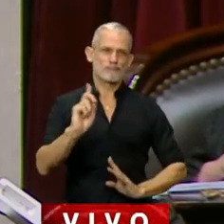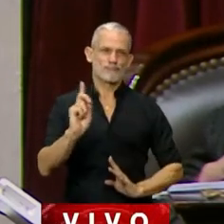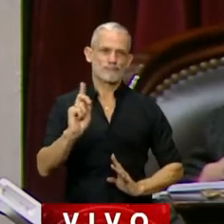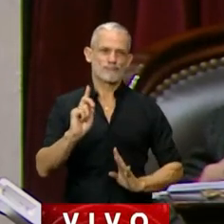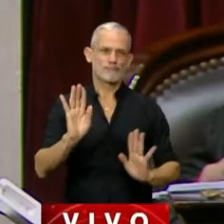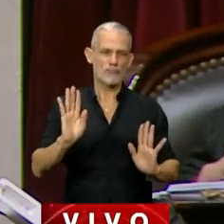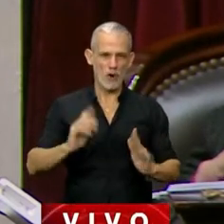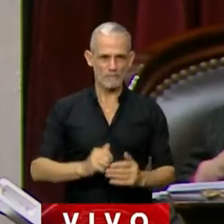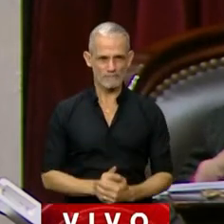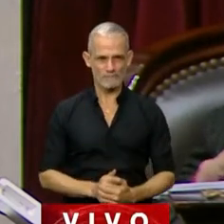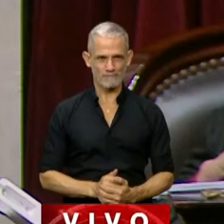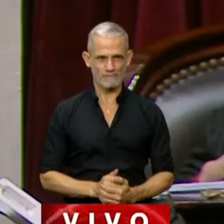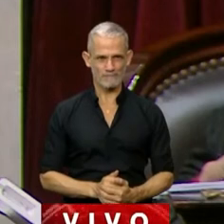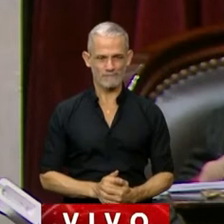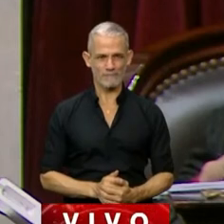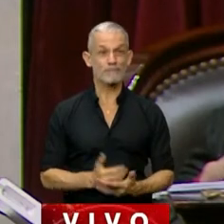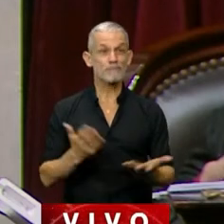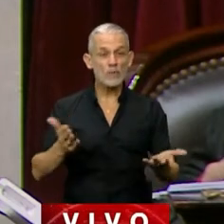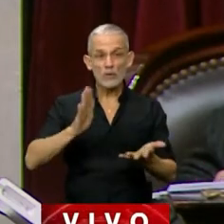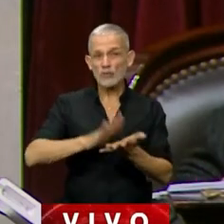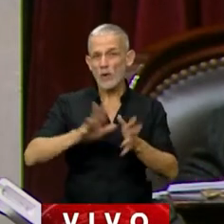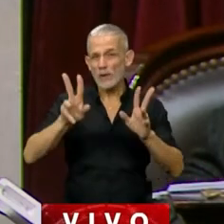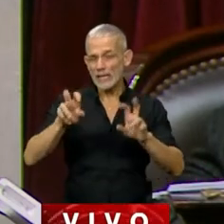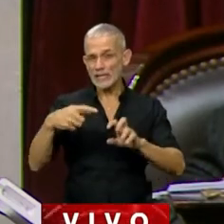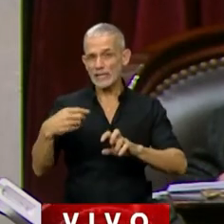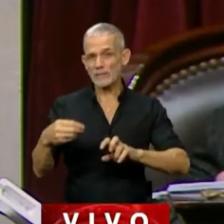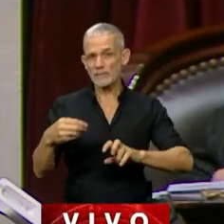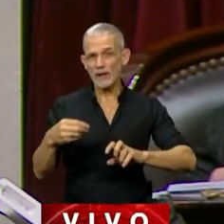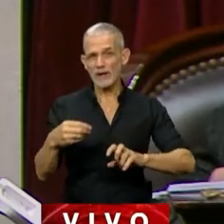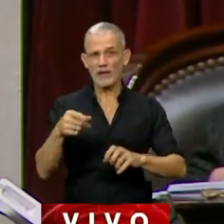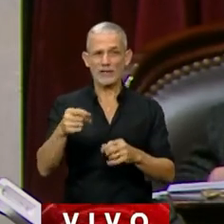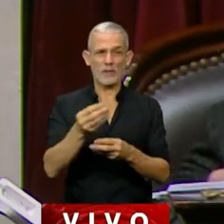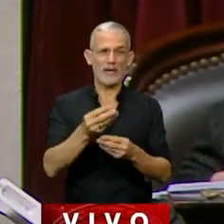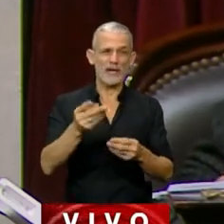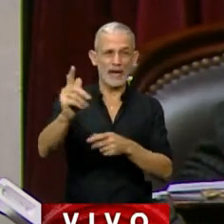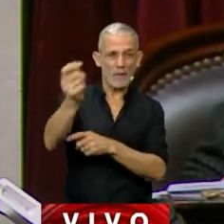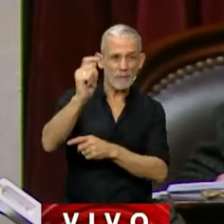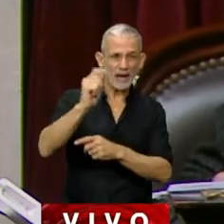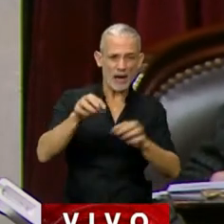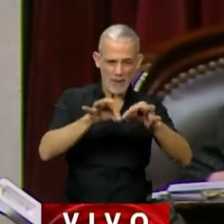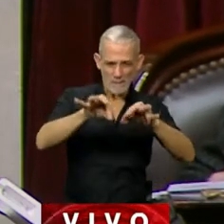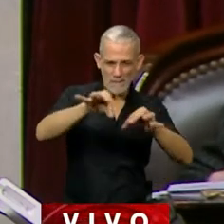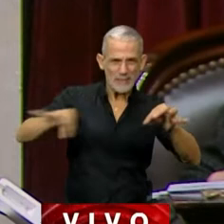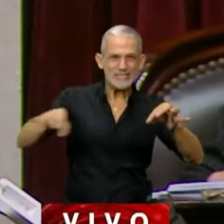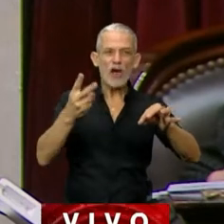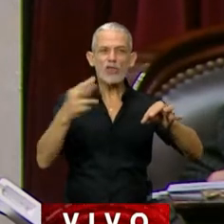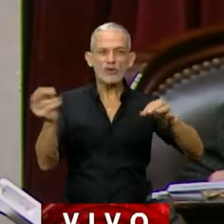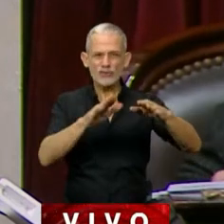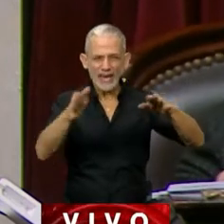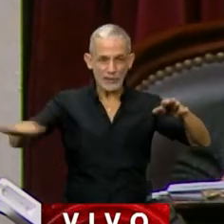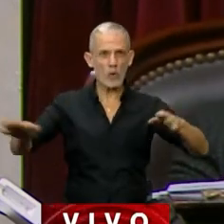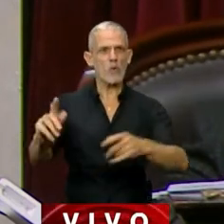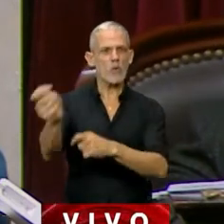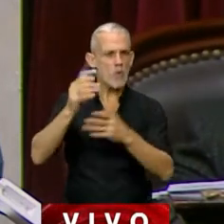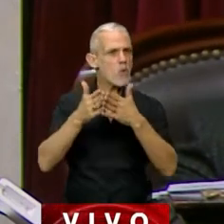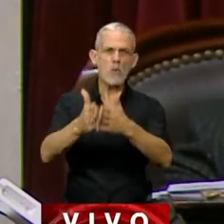tendría efectos negativos. En lo que se refiere a la pesca a partir de la milla 200, hay una intensa